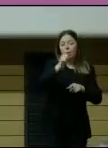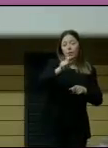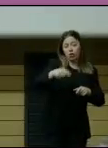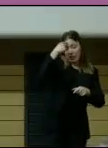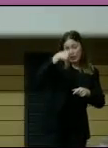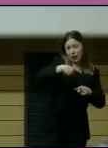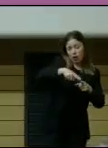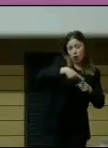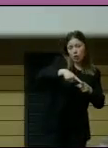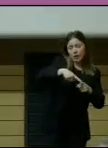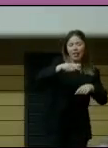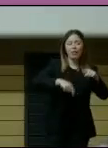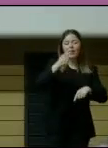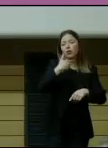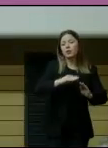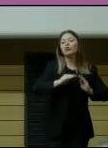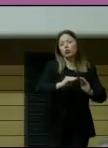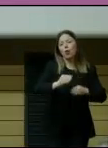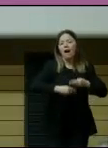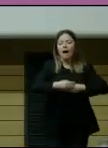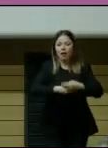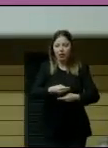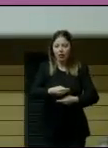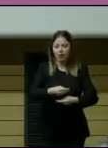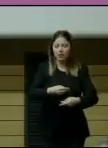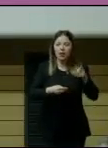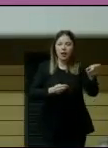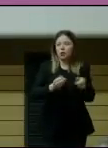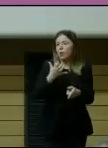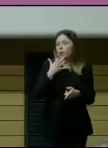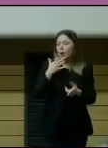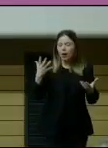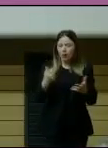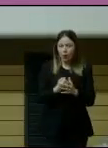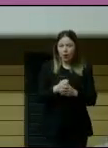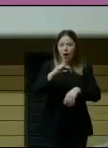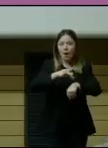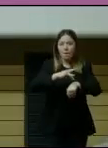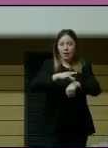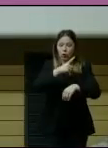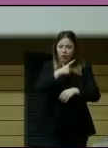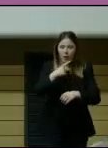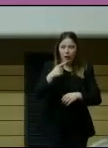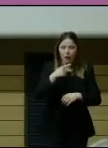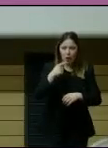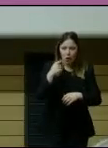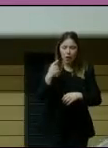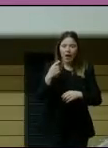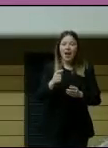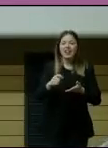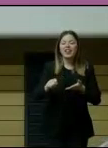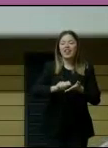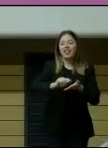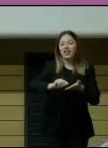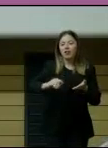cosas y actúa en función de ese conocimiento que ha recibido. Y eso pasó, por ejemplo, que médicos del dolor recetaban fentanilo y